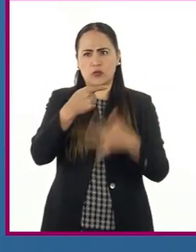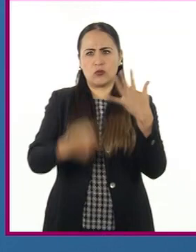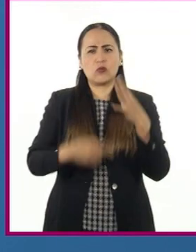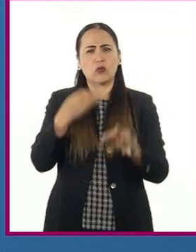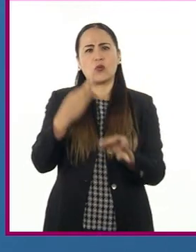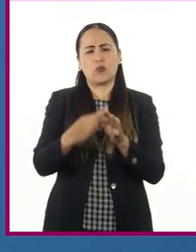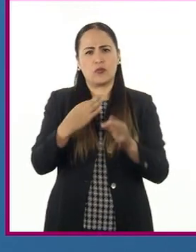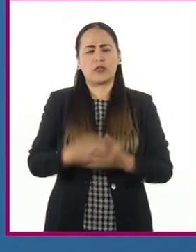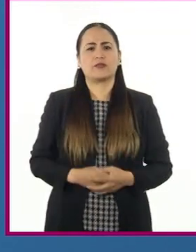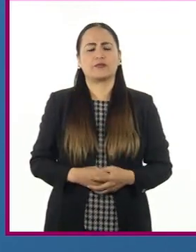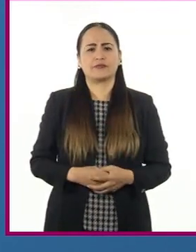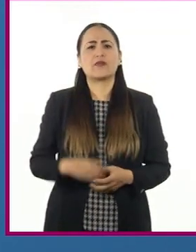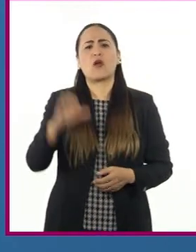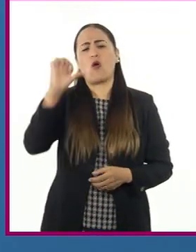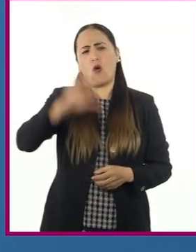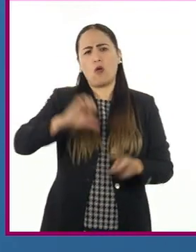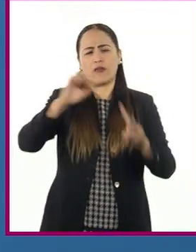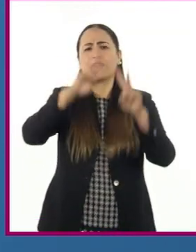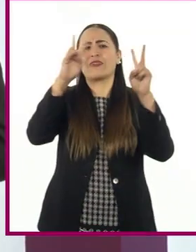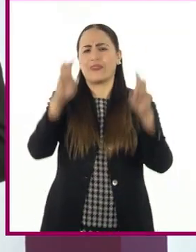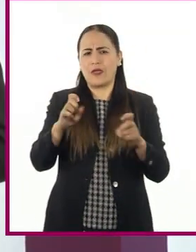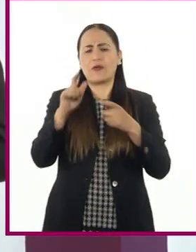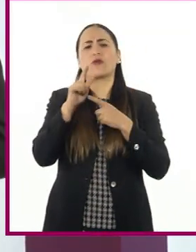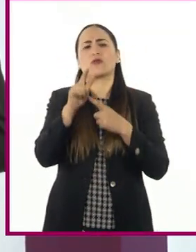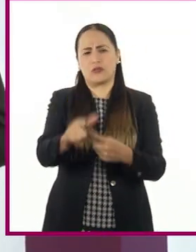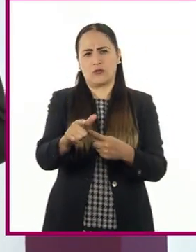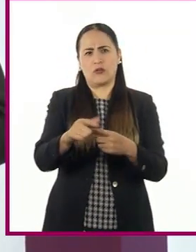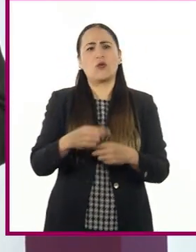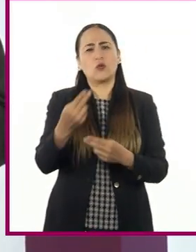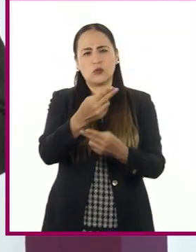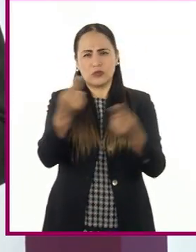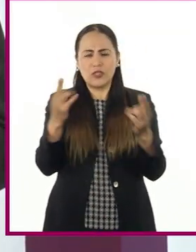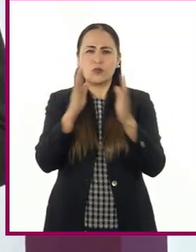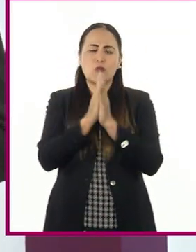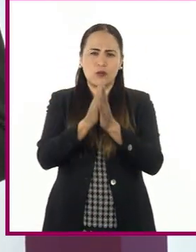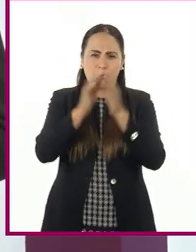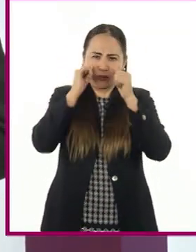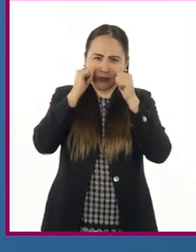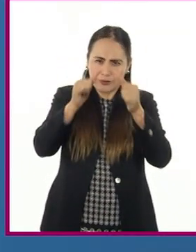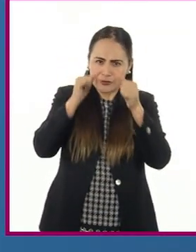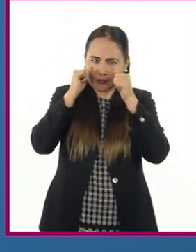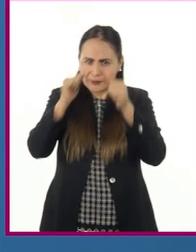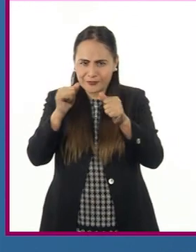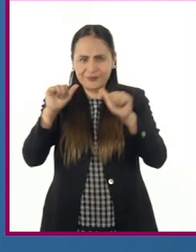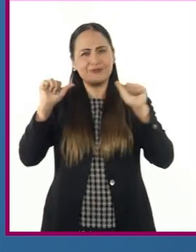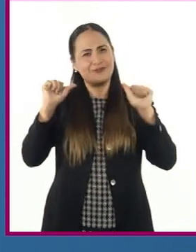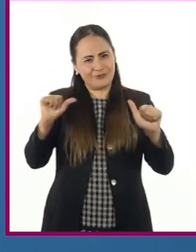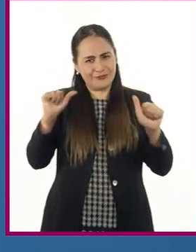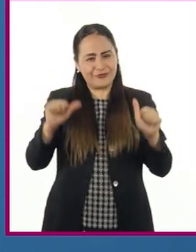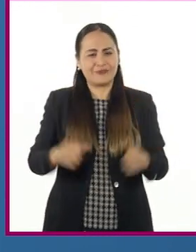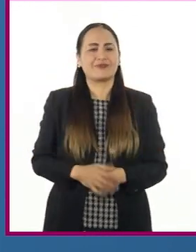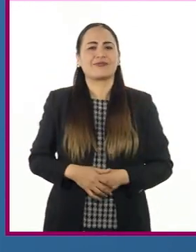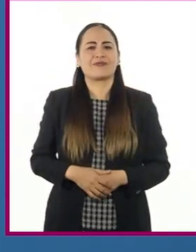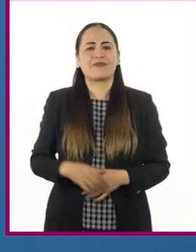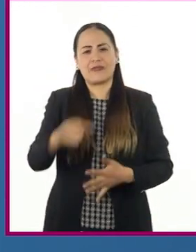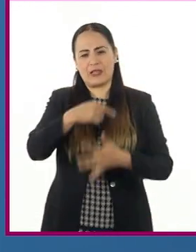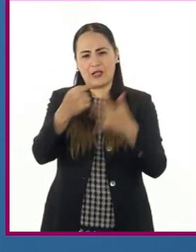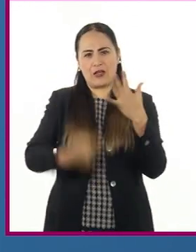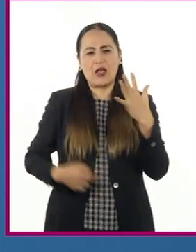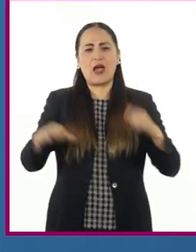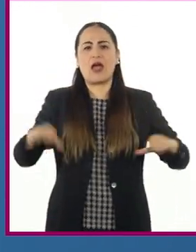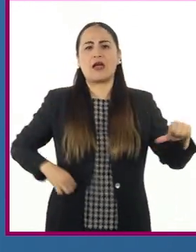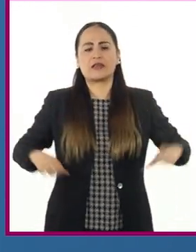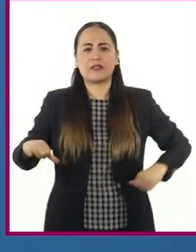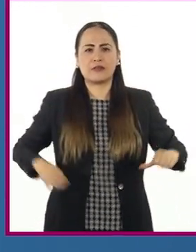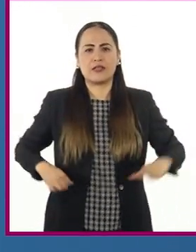para seguir hablando de este tema, les invito a que se pongan cómodas y cómodos. Presten mucha atención a las actividades